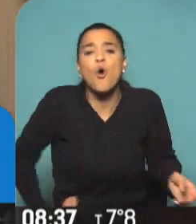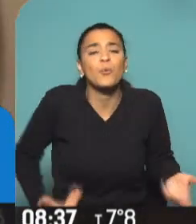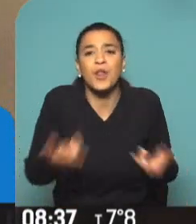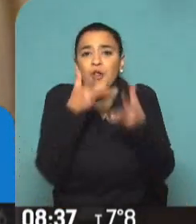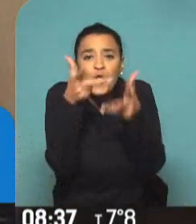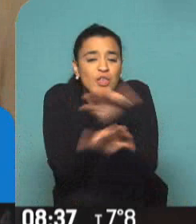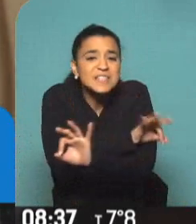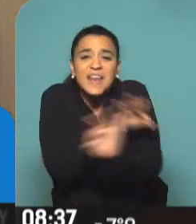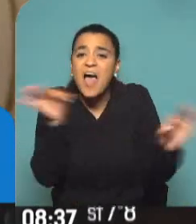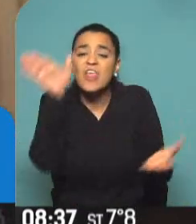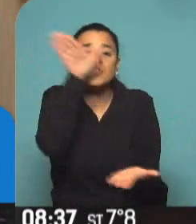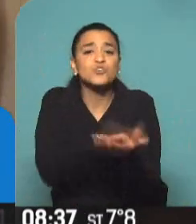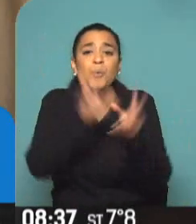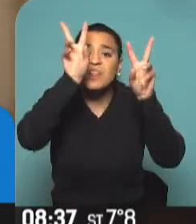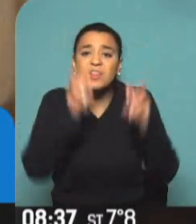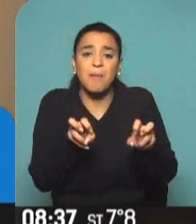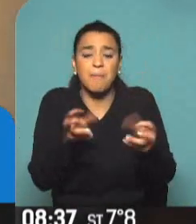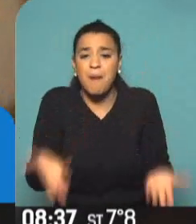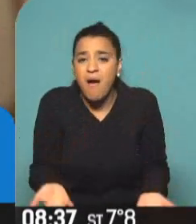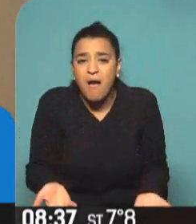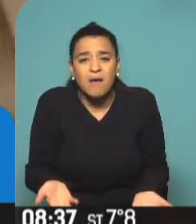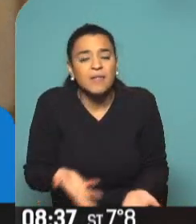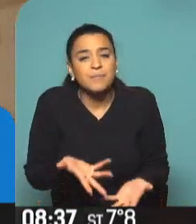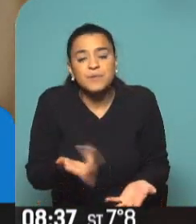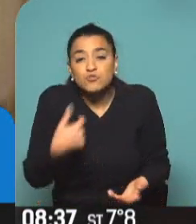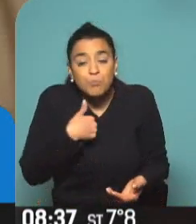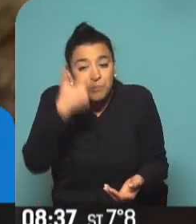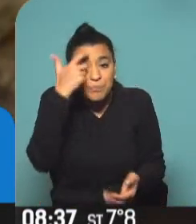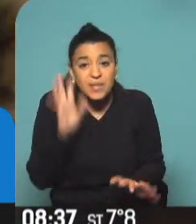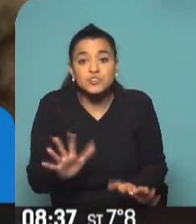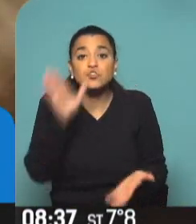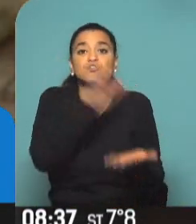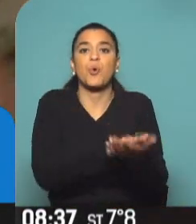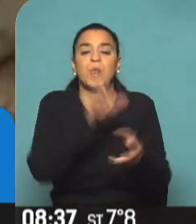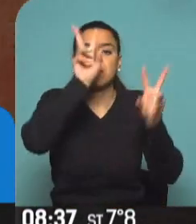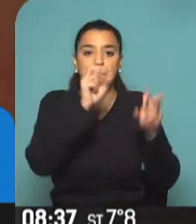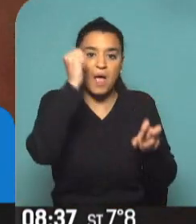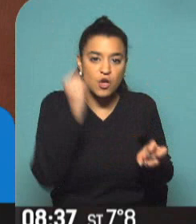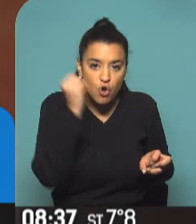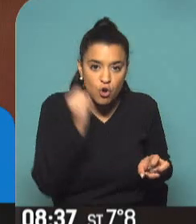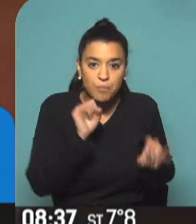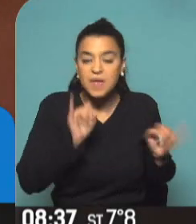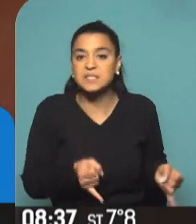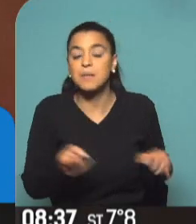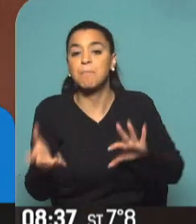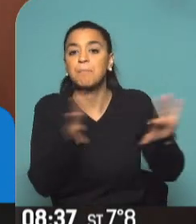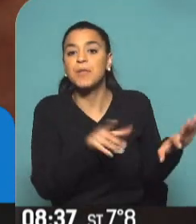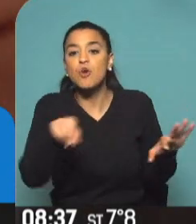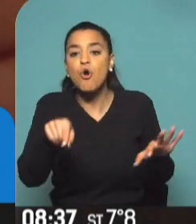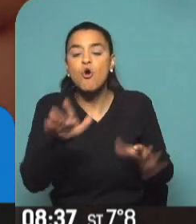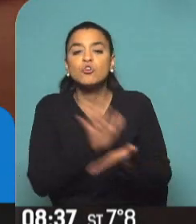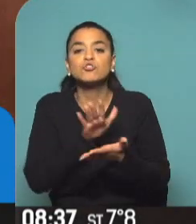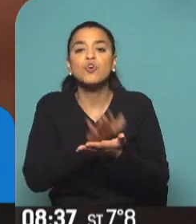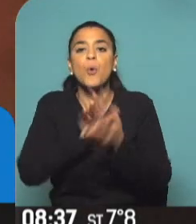comenta nada respecto a...? Da la impresión que todo lo que tiene que ver con la economía hay reacción y todo lo que tiene que ver con